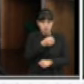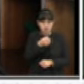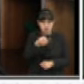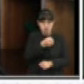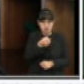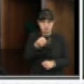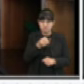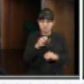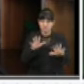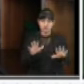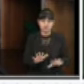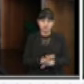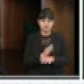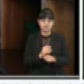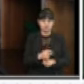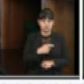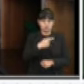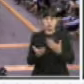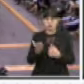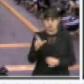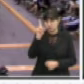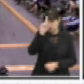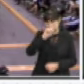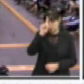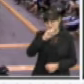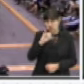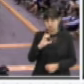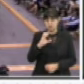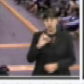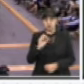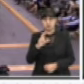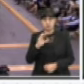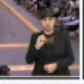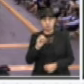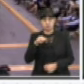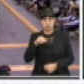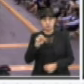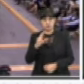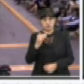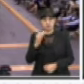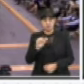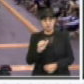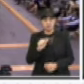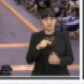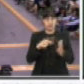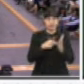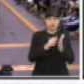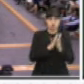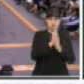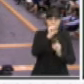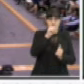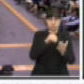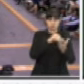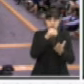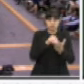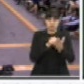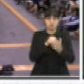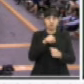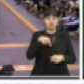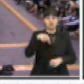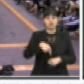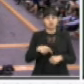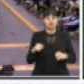ejecutivo del instituto tendría que dejar su cargo y que el consejo general del INE tendría que